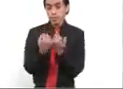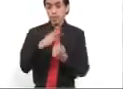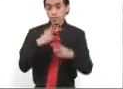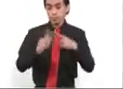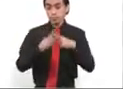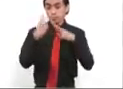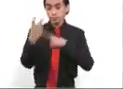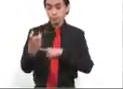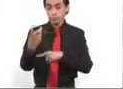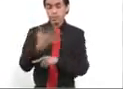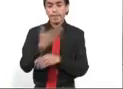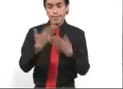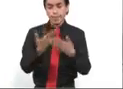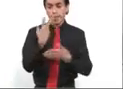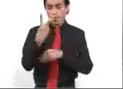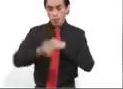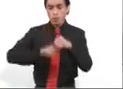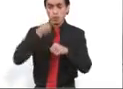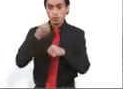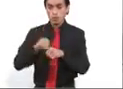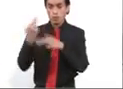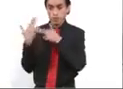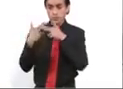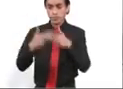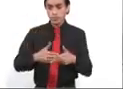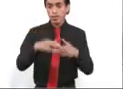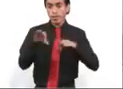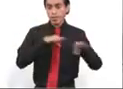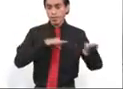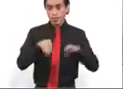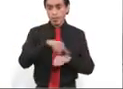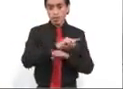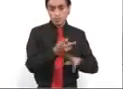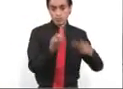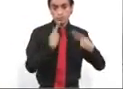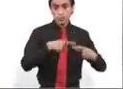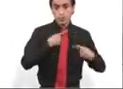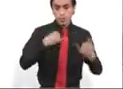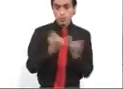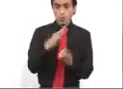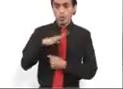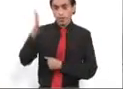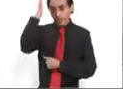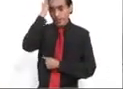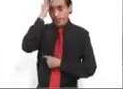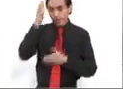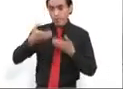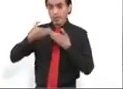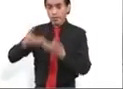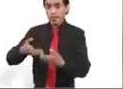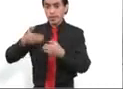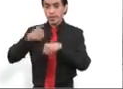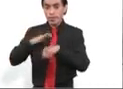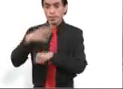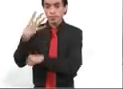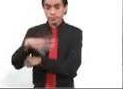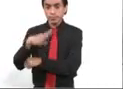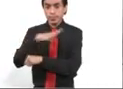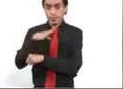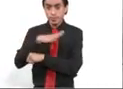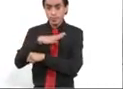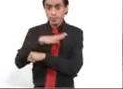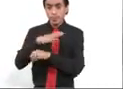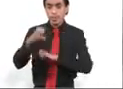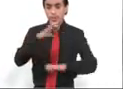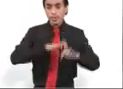casi 2 años con concesionarios y con los dirigentes de la Ruta 14 y con la empresa